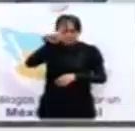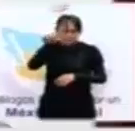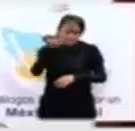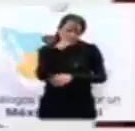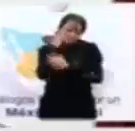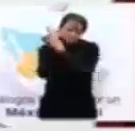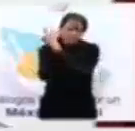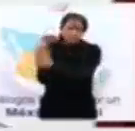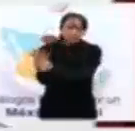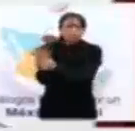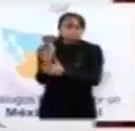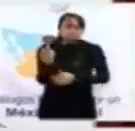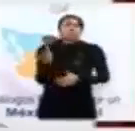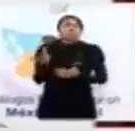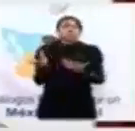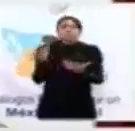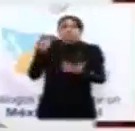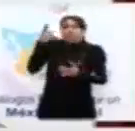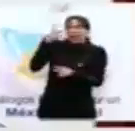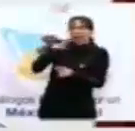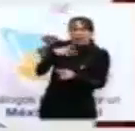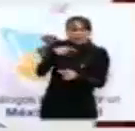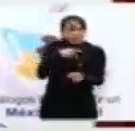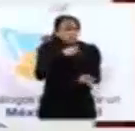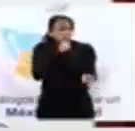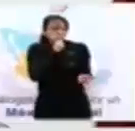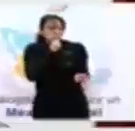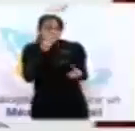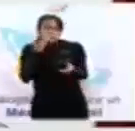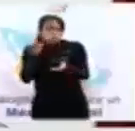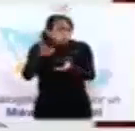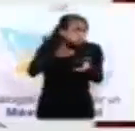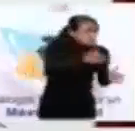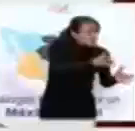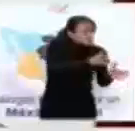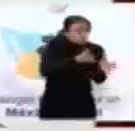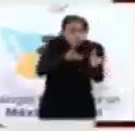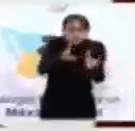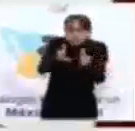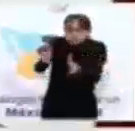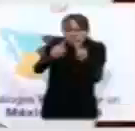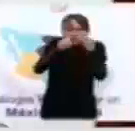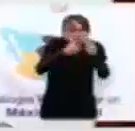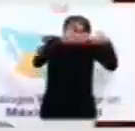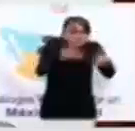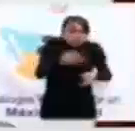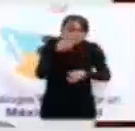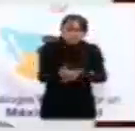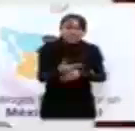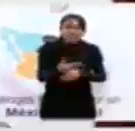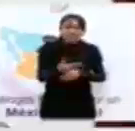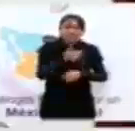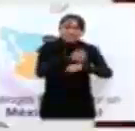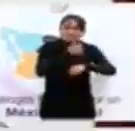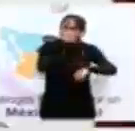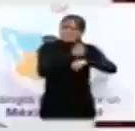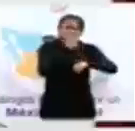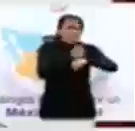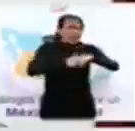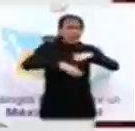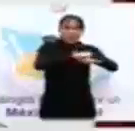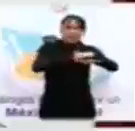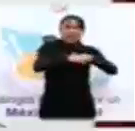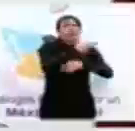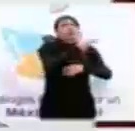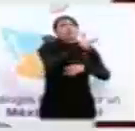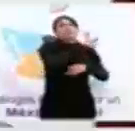de ineficiencias realmente tenemos un problema serio para nuestro sector primario, para la